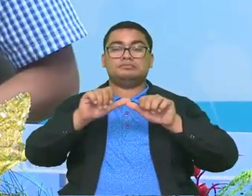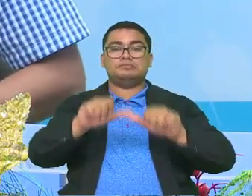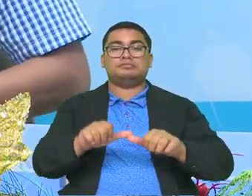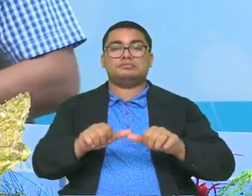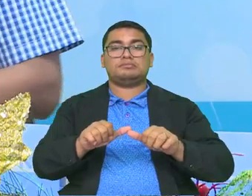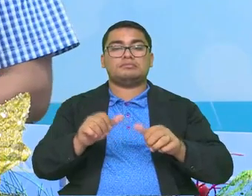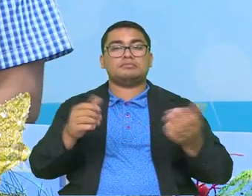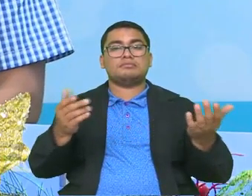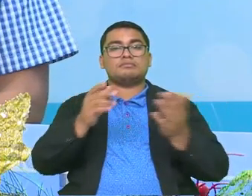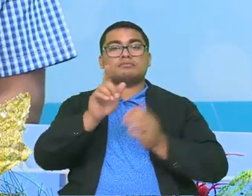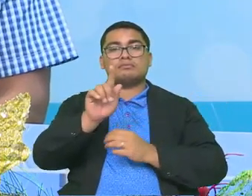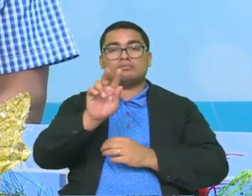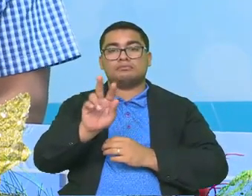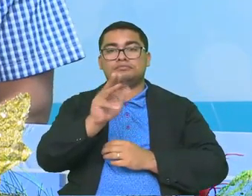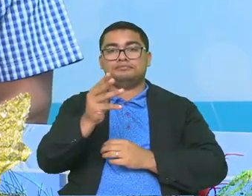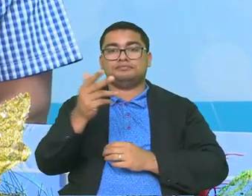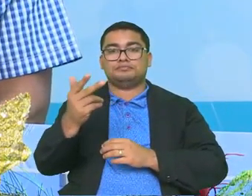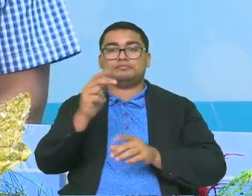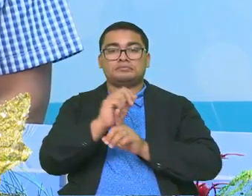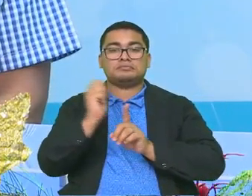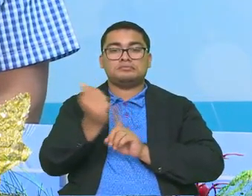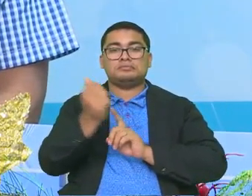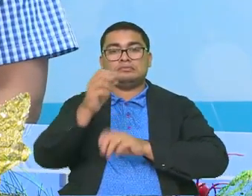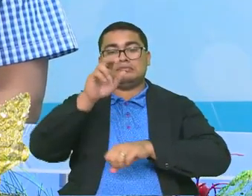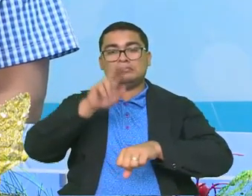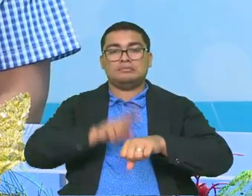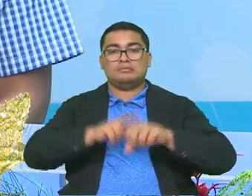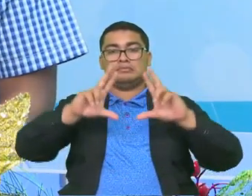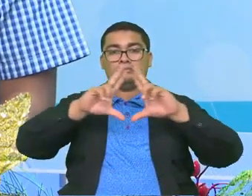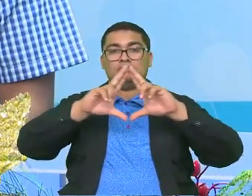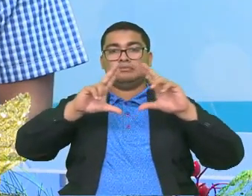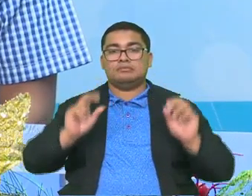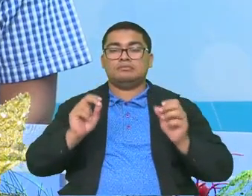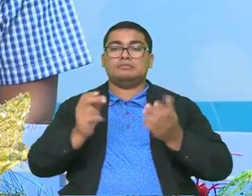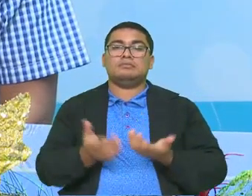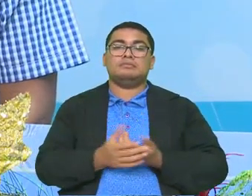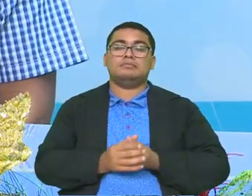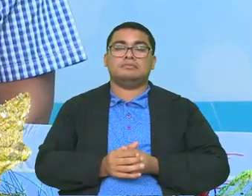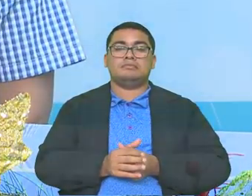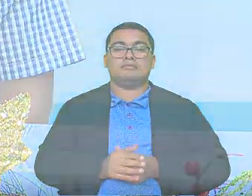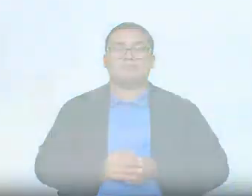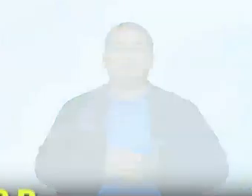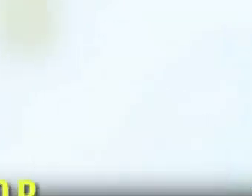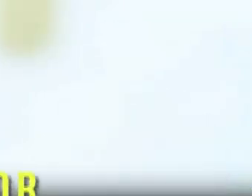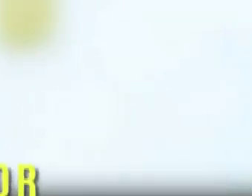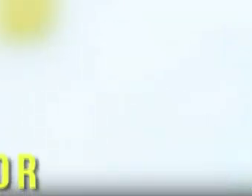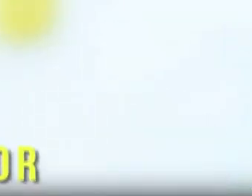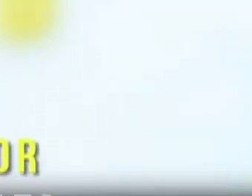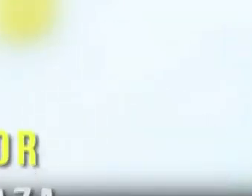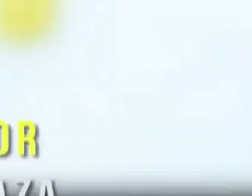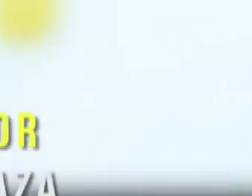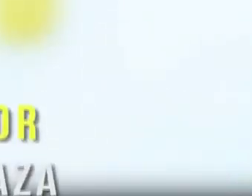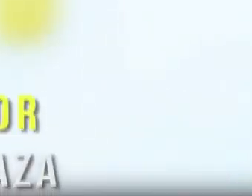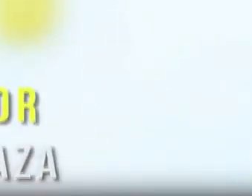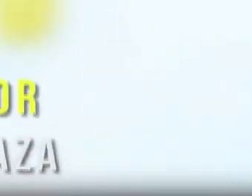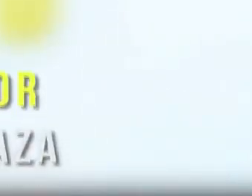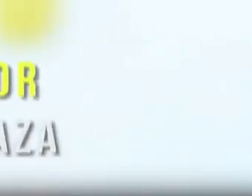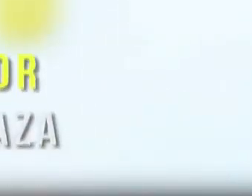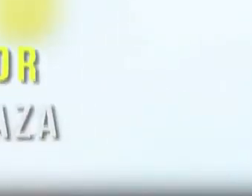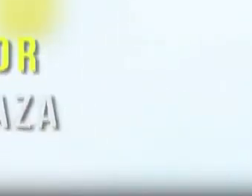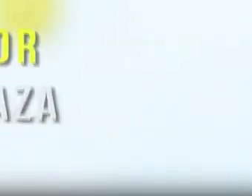por su excelente sintonía. Recuerde que de lunes a viernes usted tiene una cita a partir de las 3 de la tarde para conversar